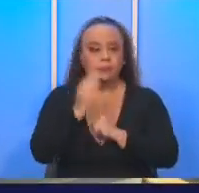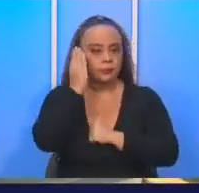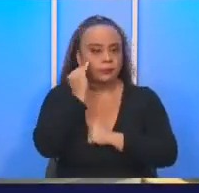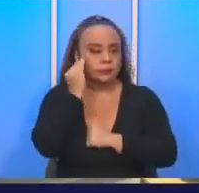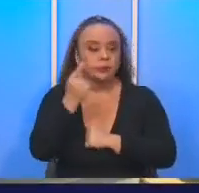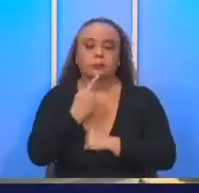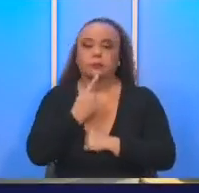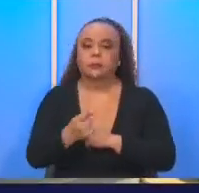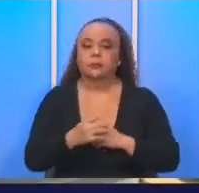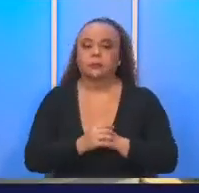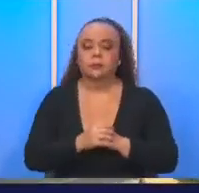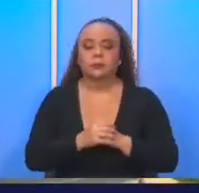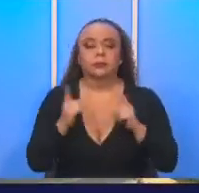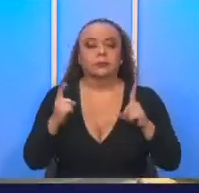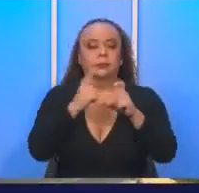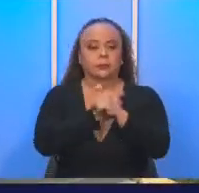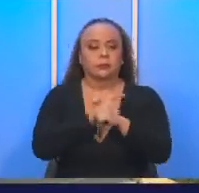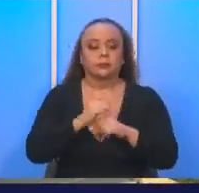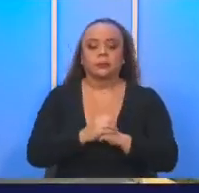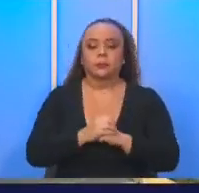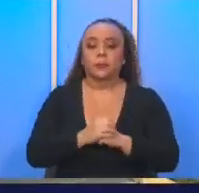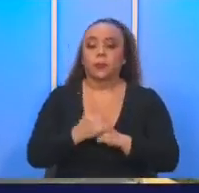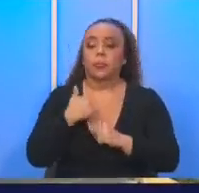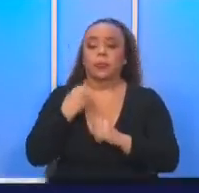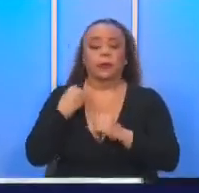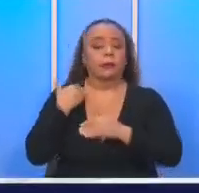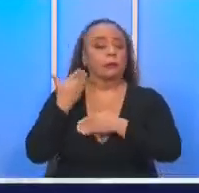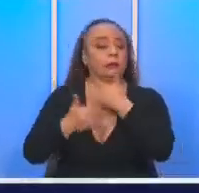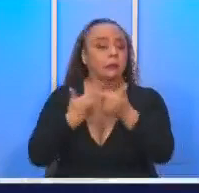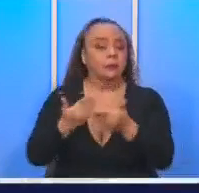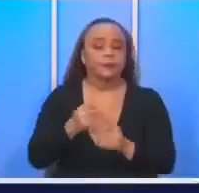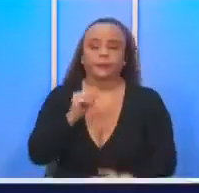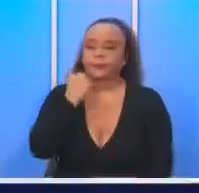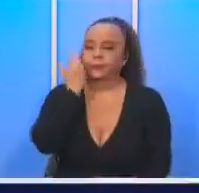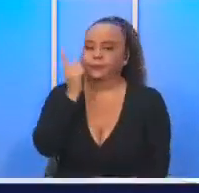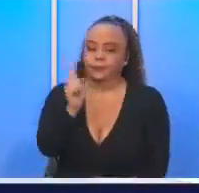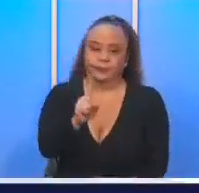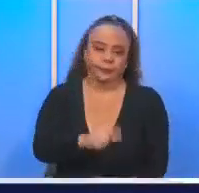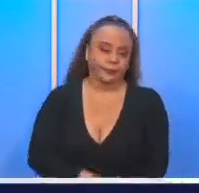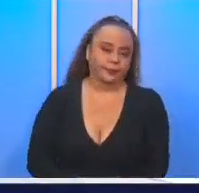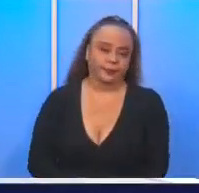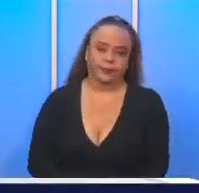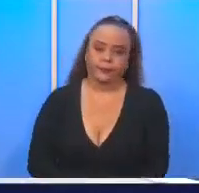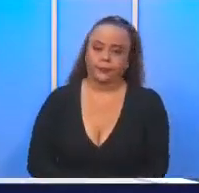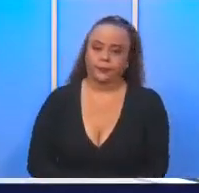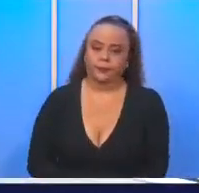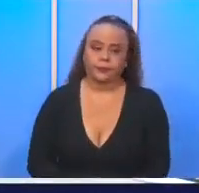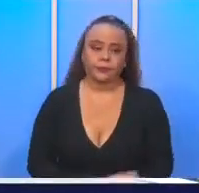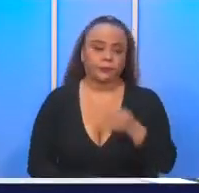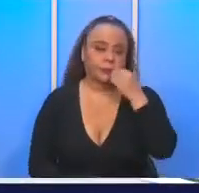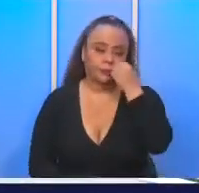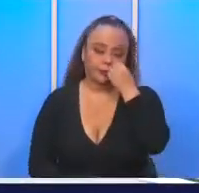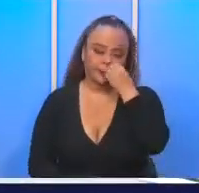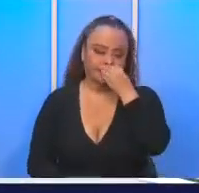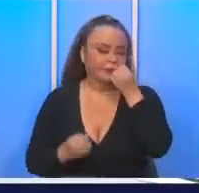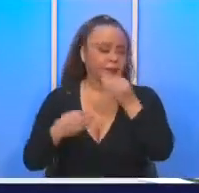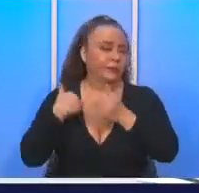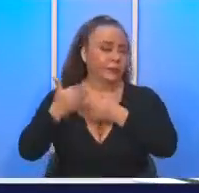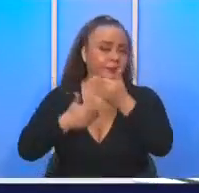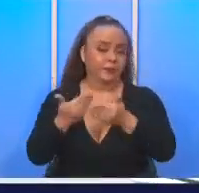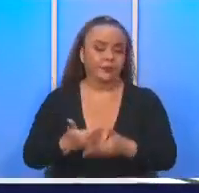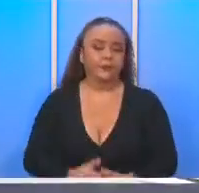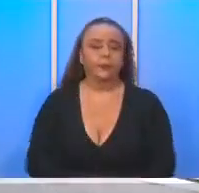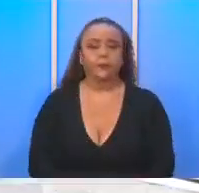experimentaron dicen que es complicado. No, lleva mucho trámite. O sea, no es nada sencillo. No, mucho trámite